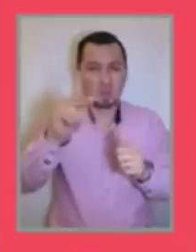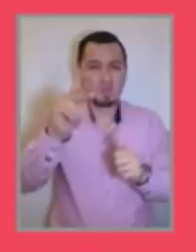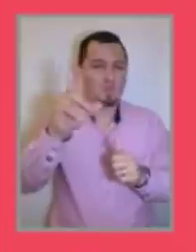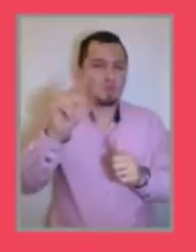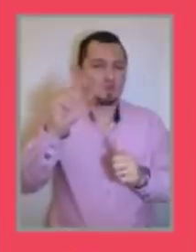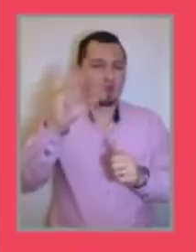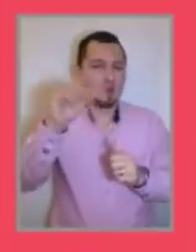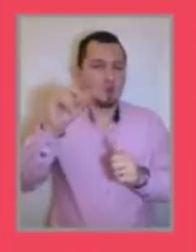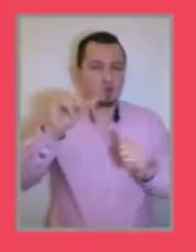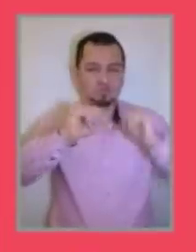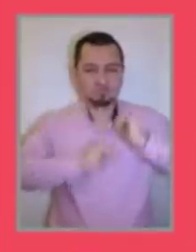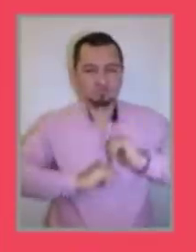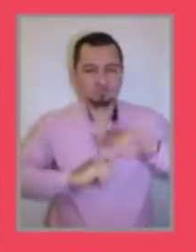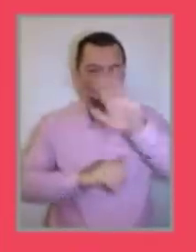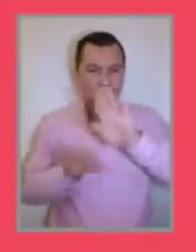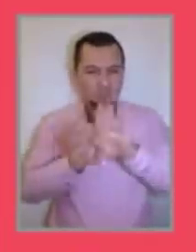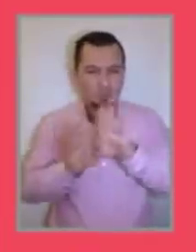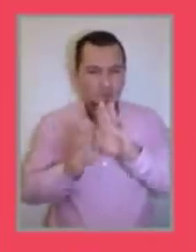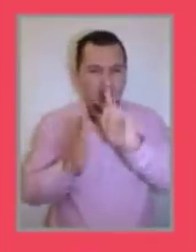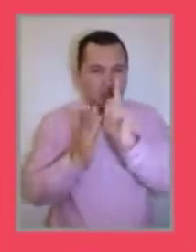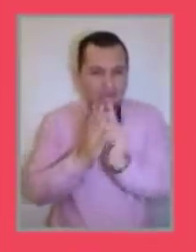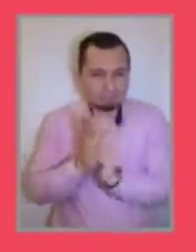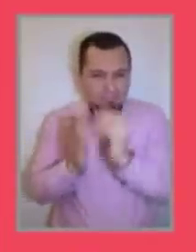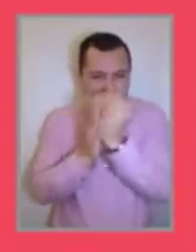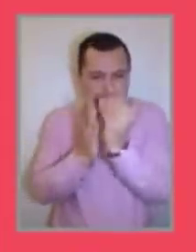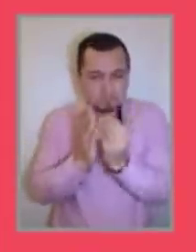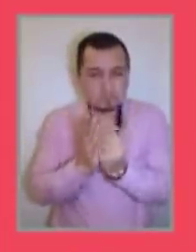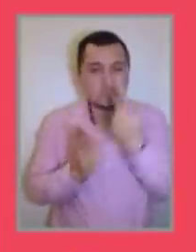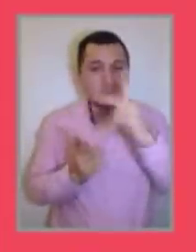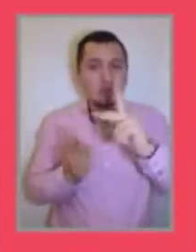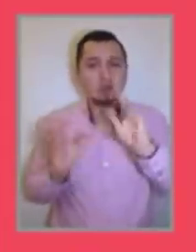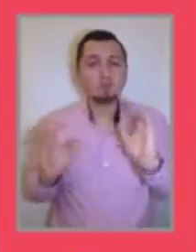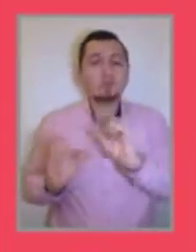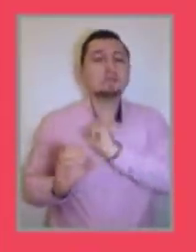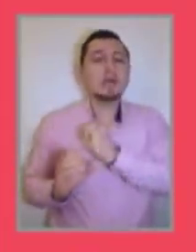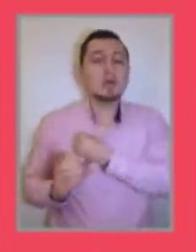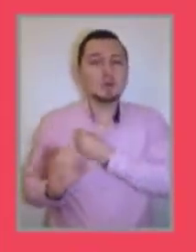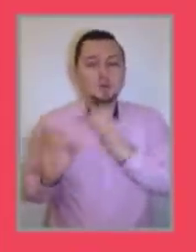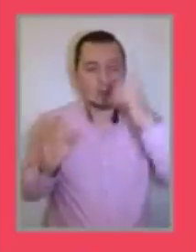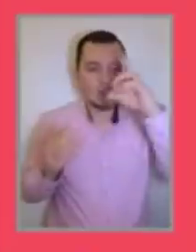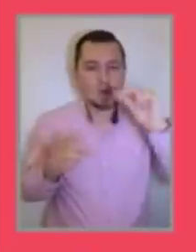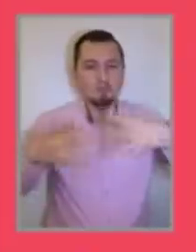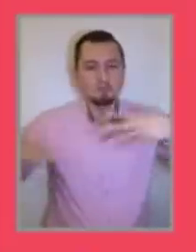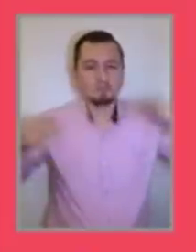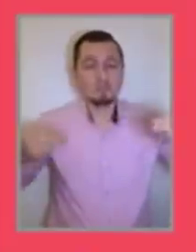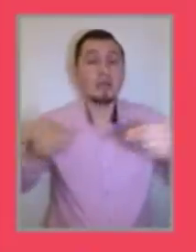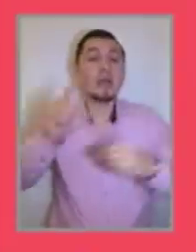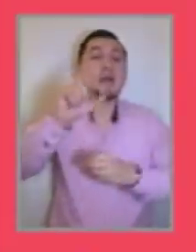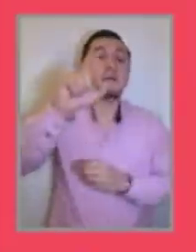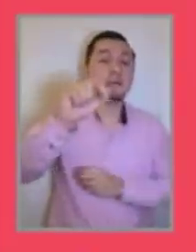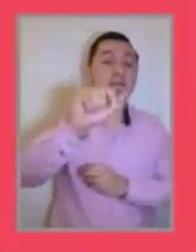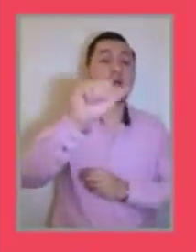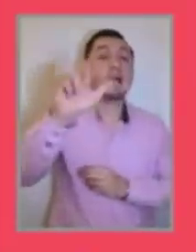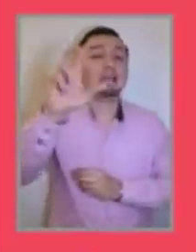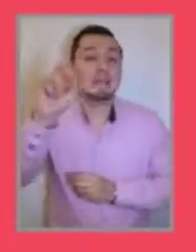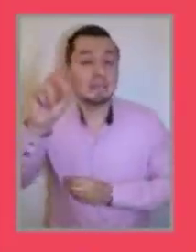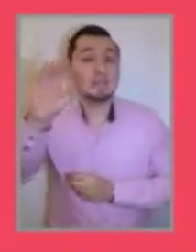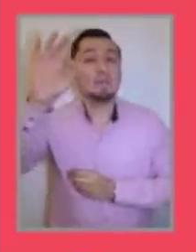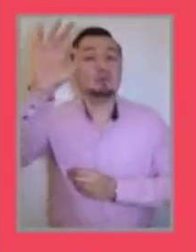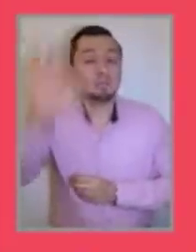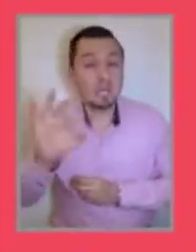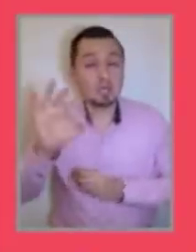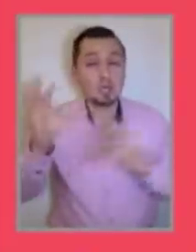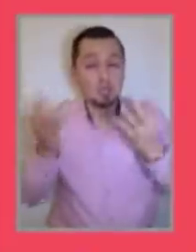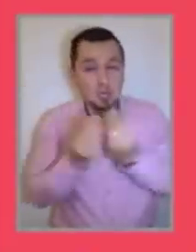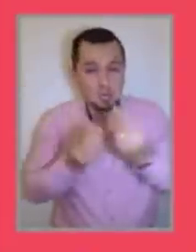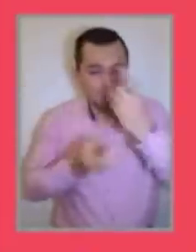sanidad, es que solamente pueden estar presentes en la universidad en un día del 20 al 30% máximo, según